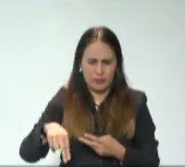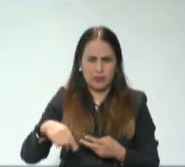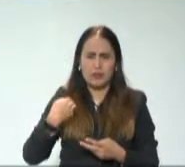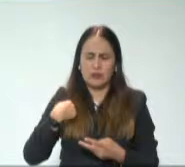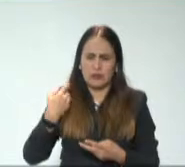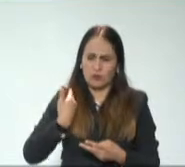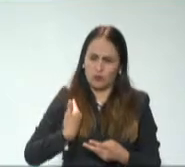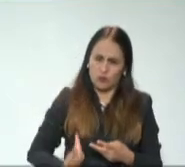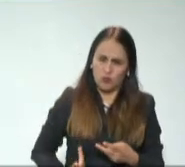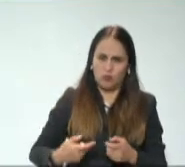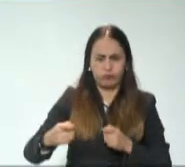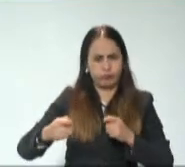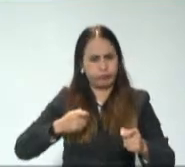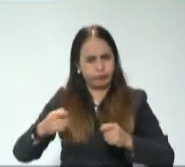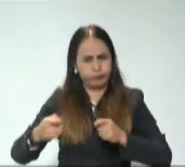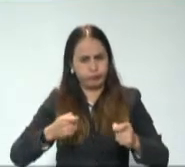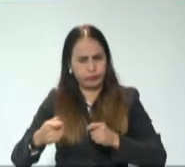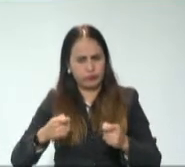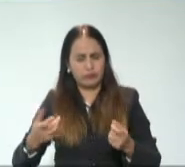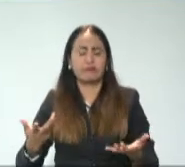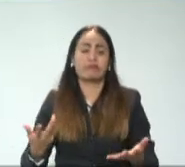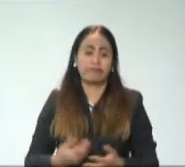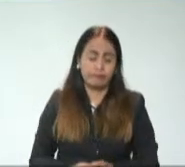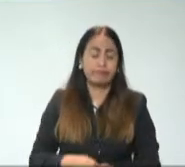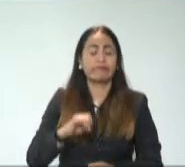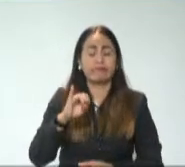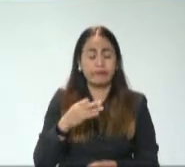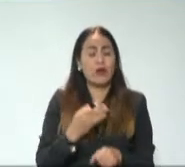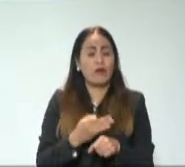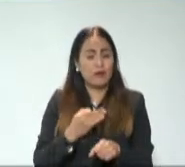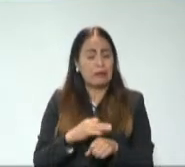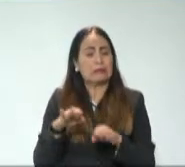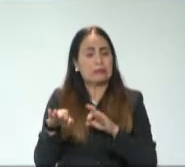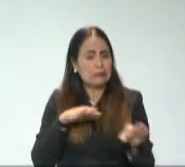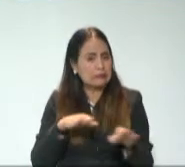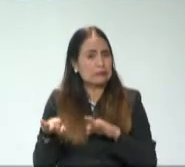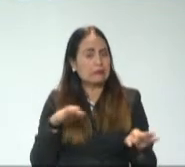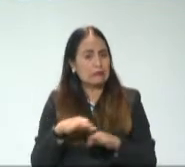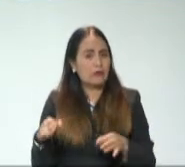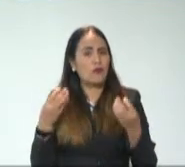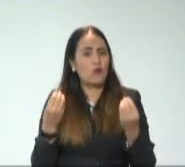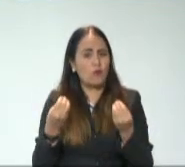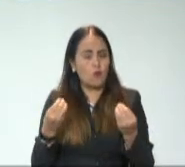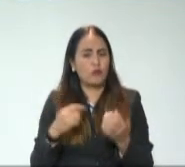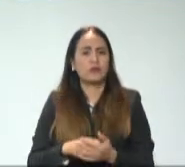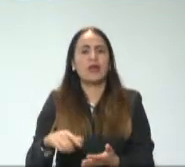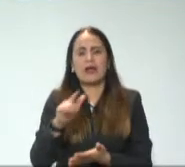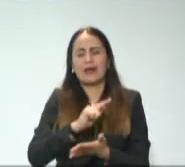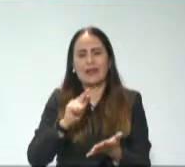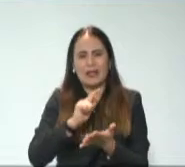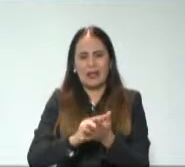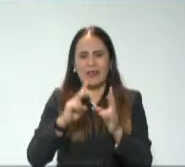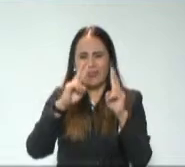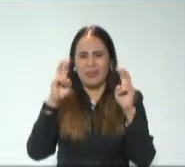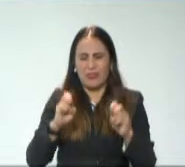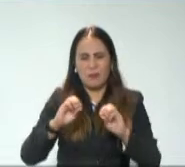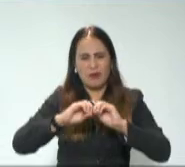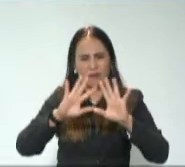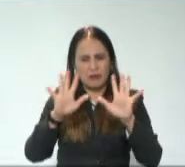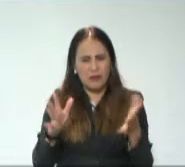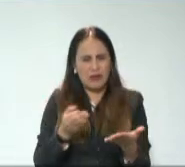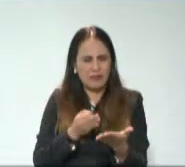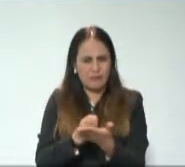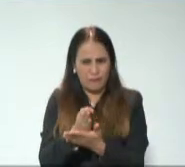presido afortunadamente tenemos mucho que hacer derivado de las reformas en materia de transparencia acceso a la información y